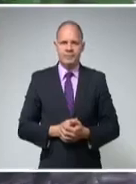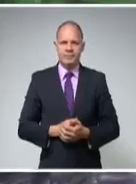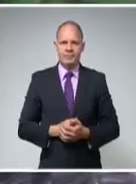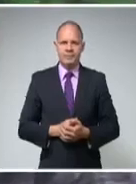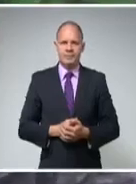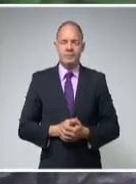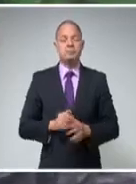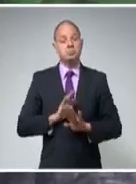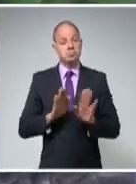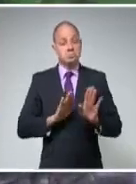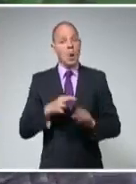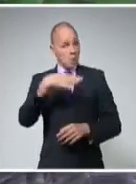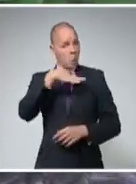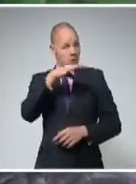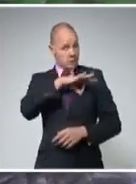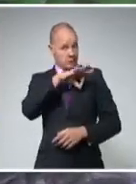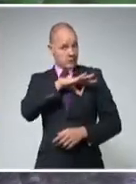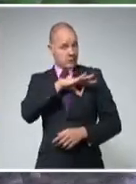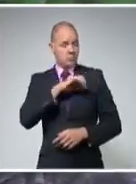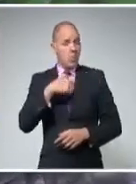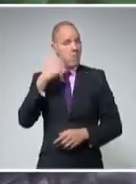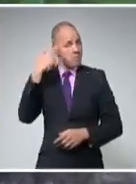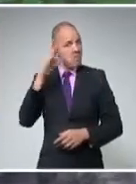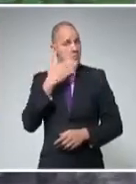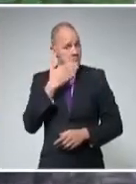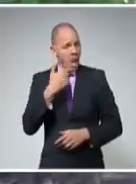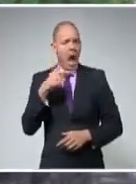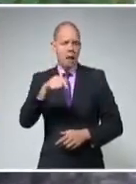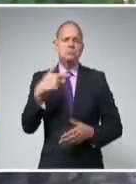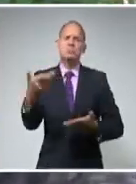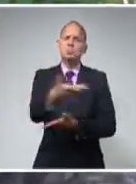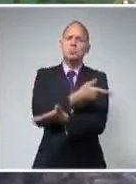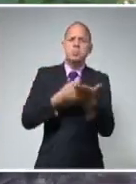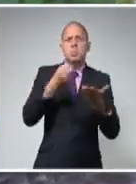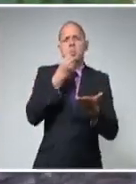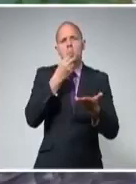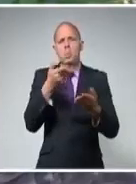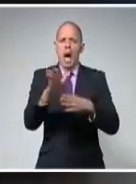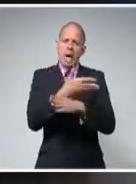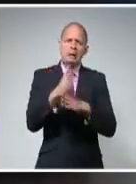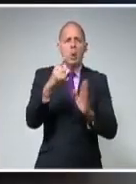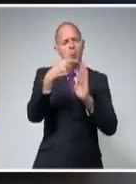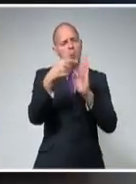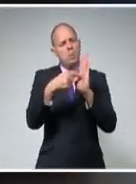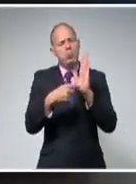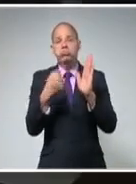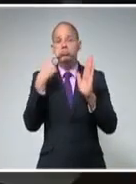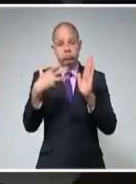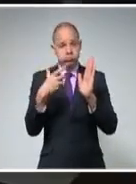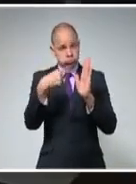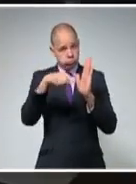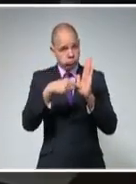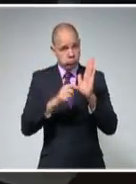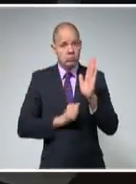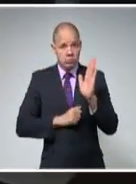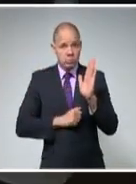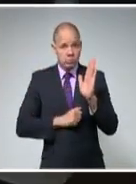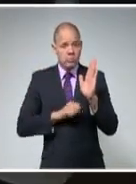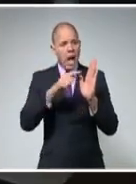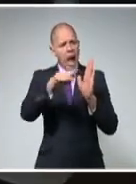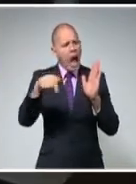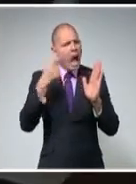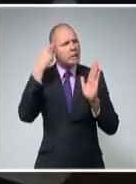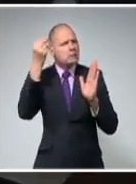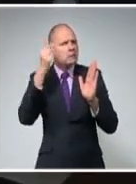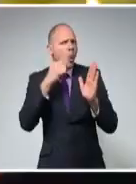debatir con más precisión todos aquellos aspectos importantes que deben ser